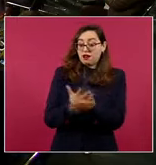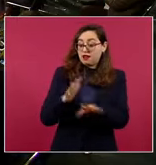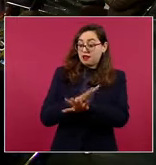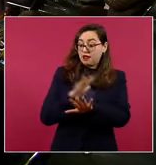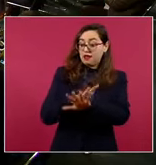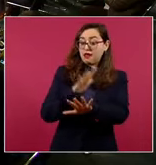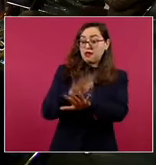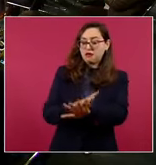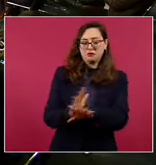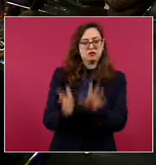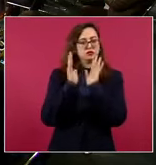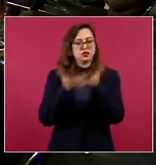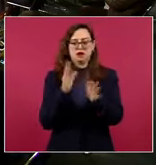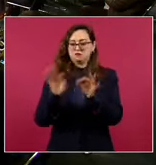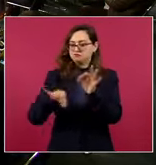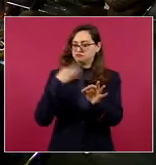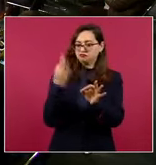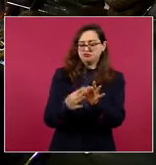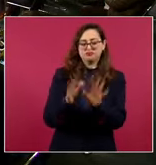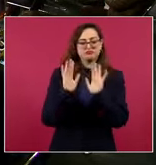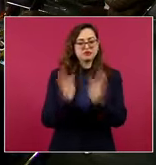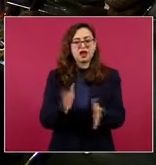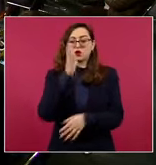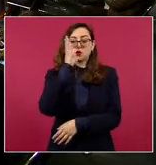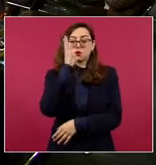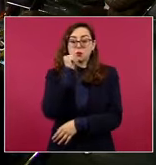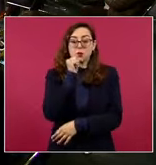es buenísima,